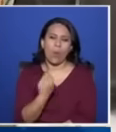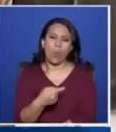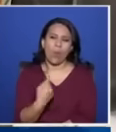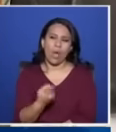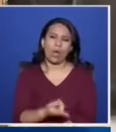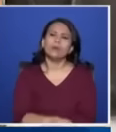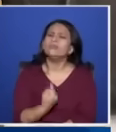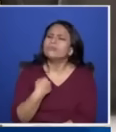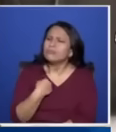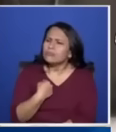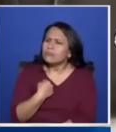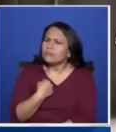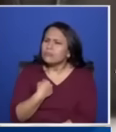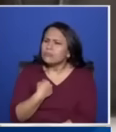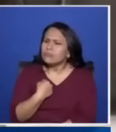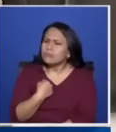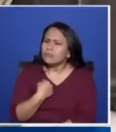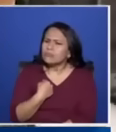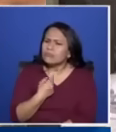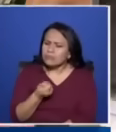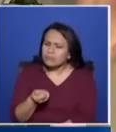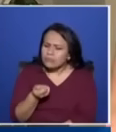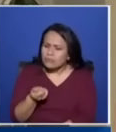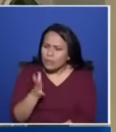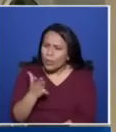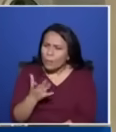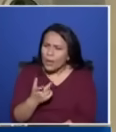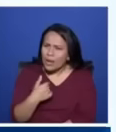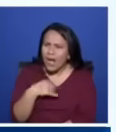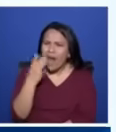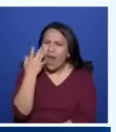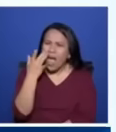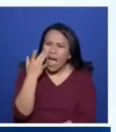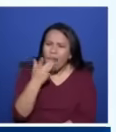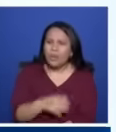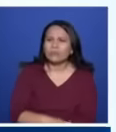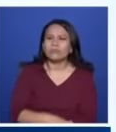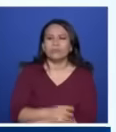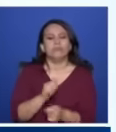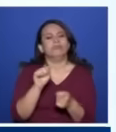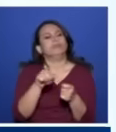pero de pronto no me estaba pagando. En